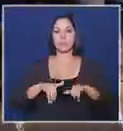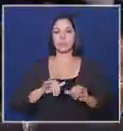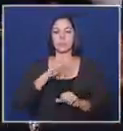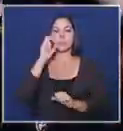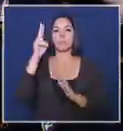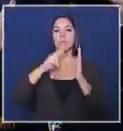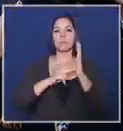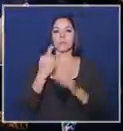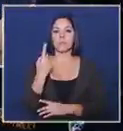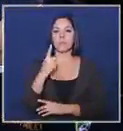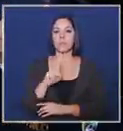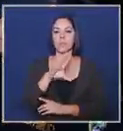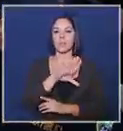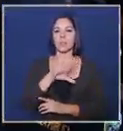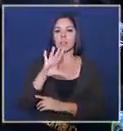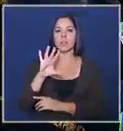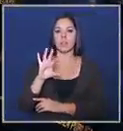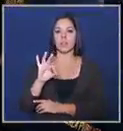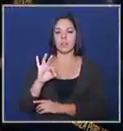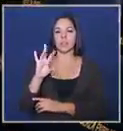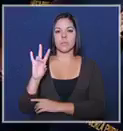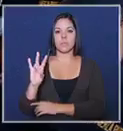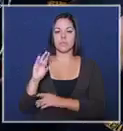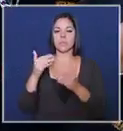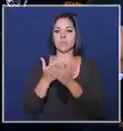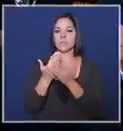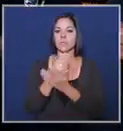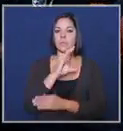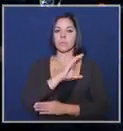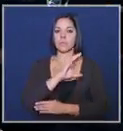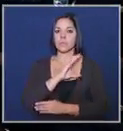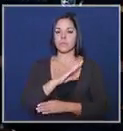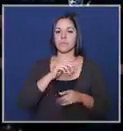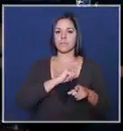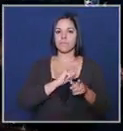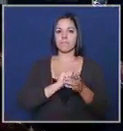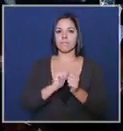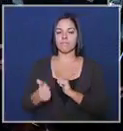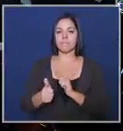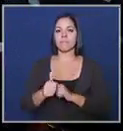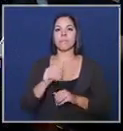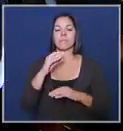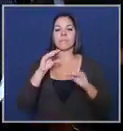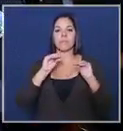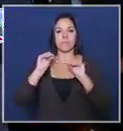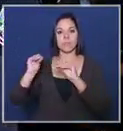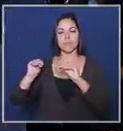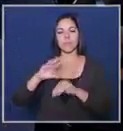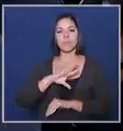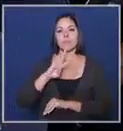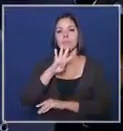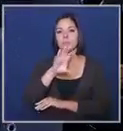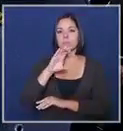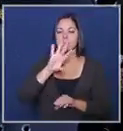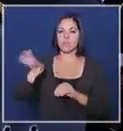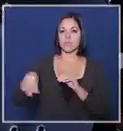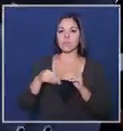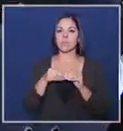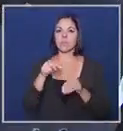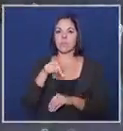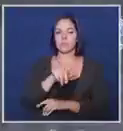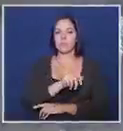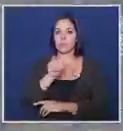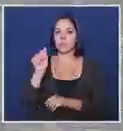Durante el 2011, 597 nuevos policías aprobaron su formación básica y 400 más se incorporarán este